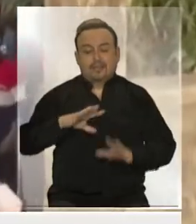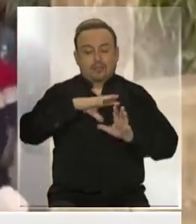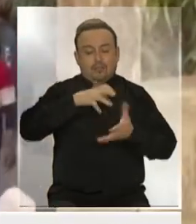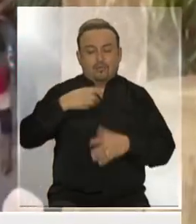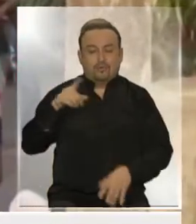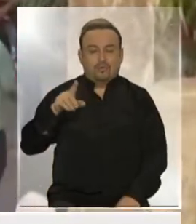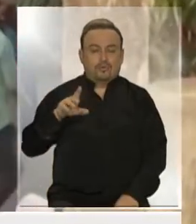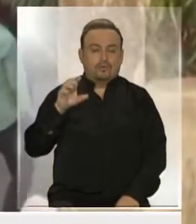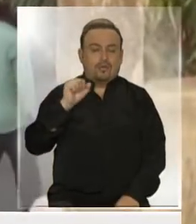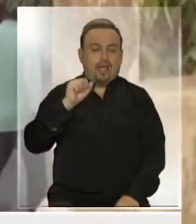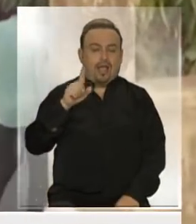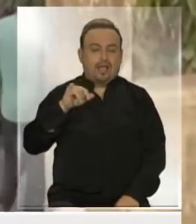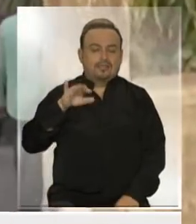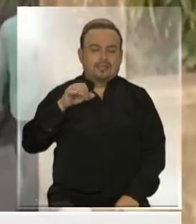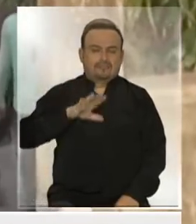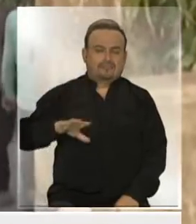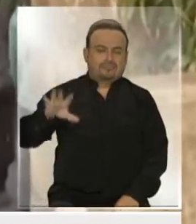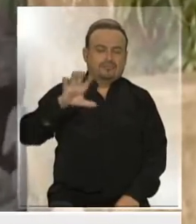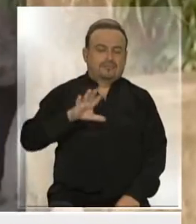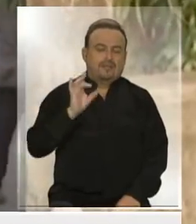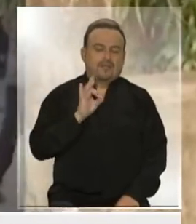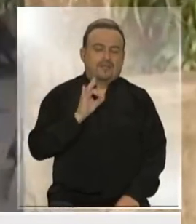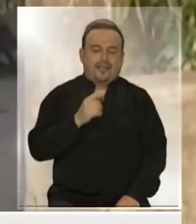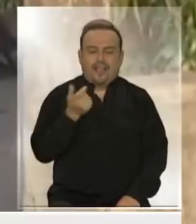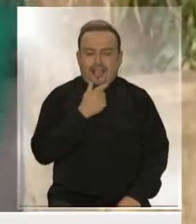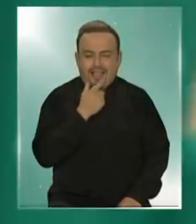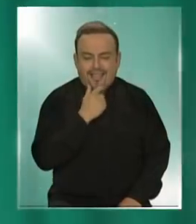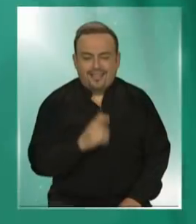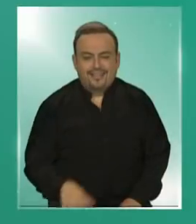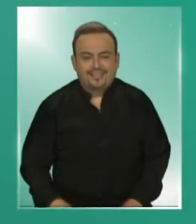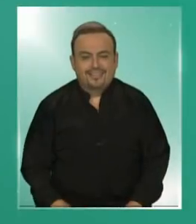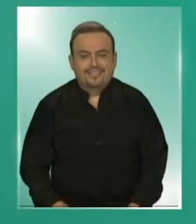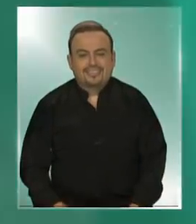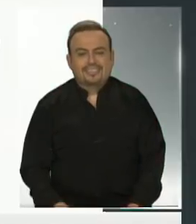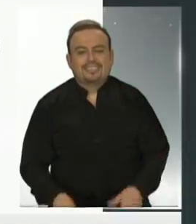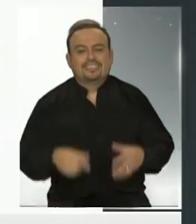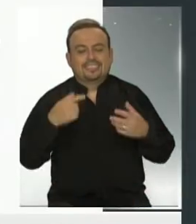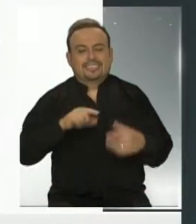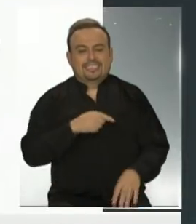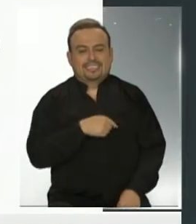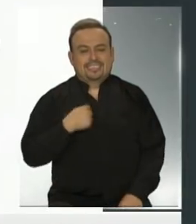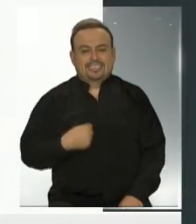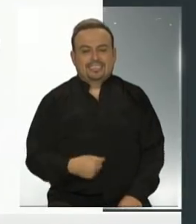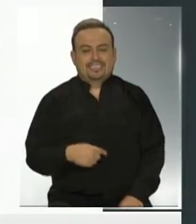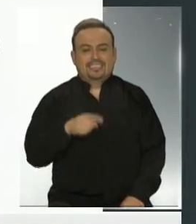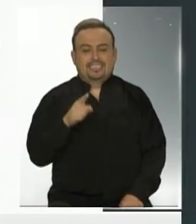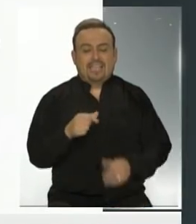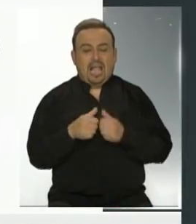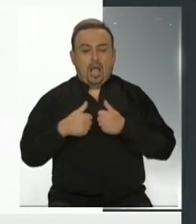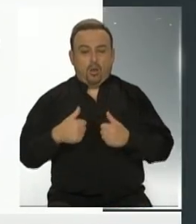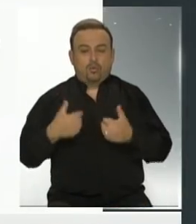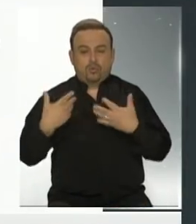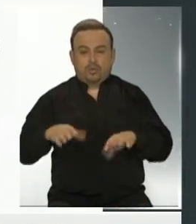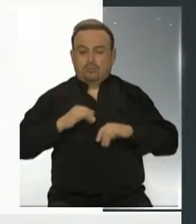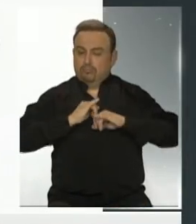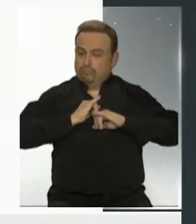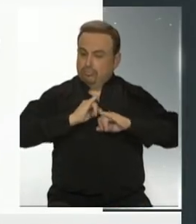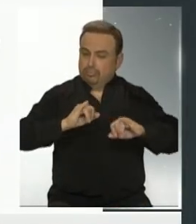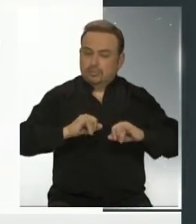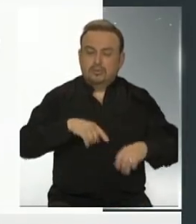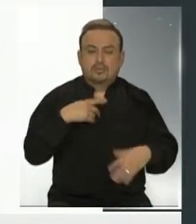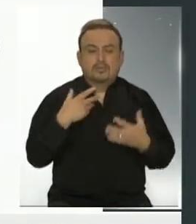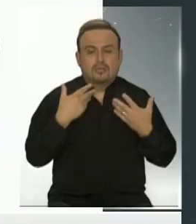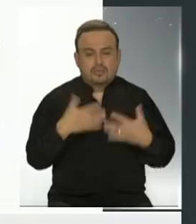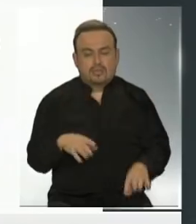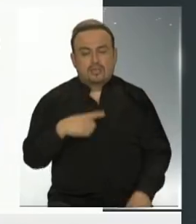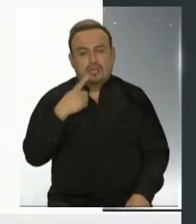claro bien y rápidamente seguimos en china luego que las autoridades de ese país anunciaron que